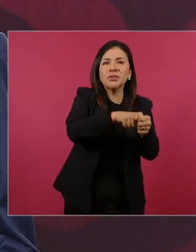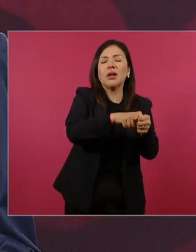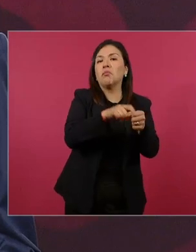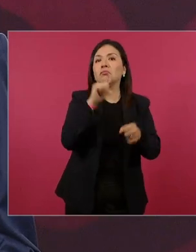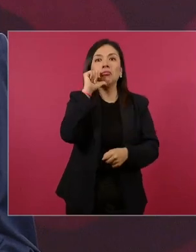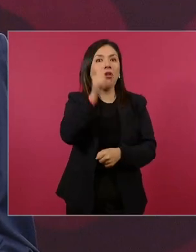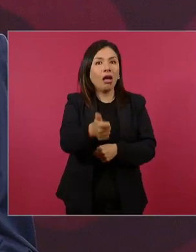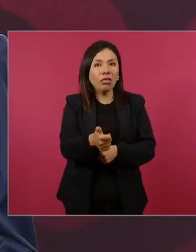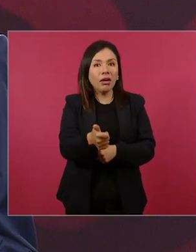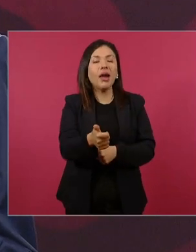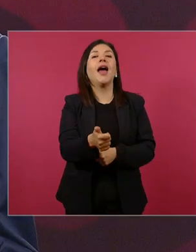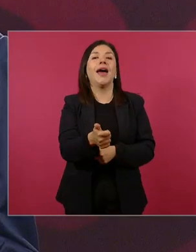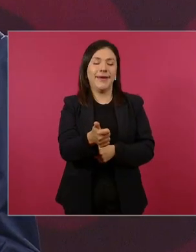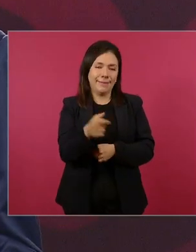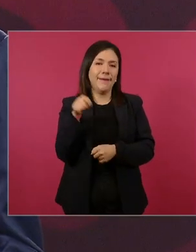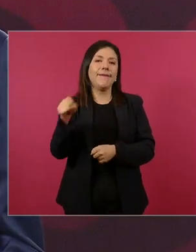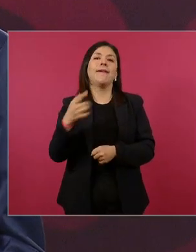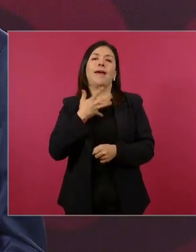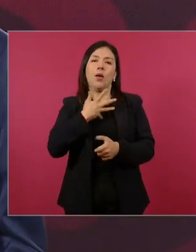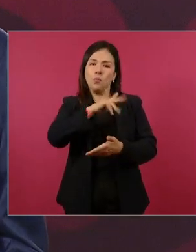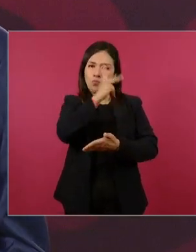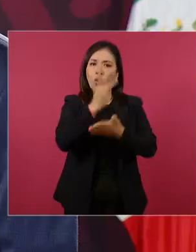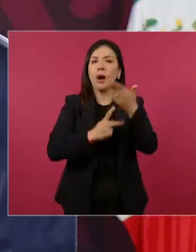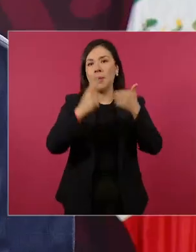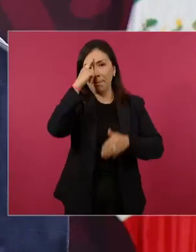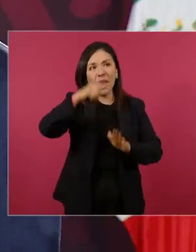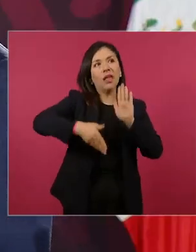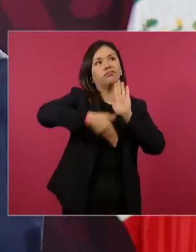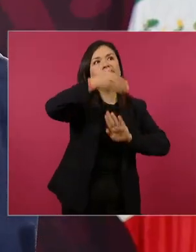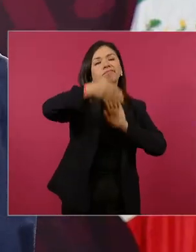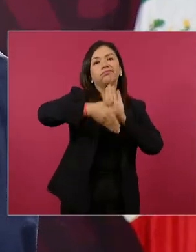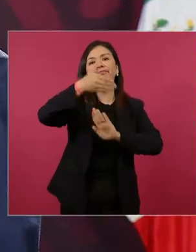Va a construir,